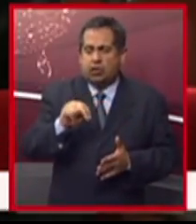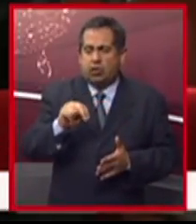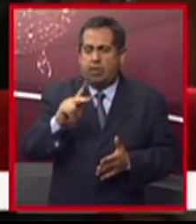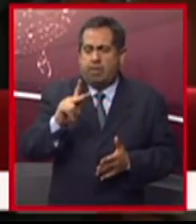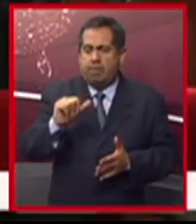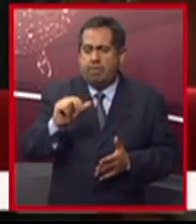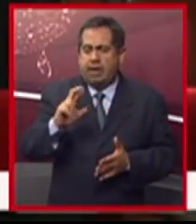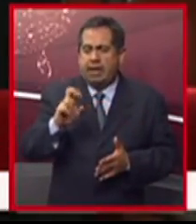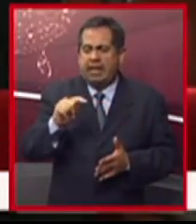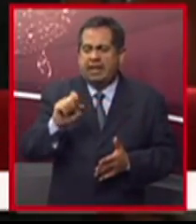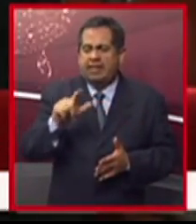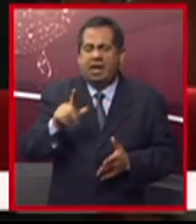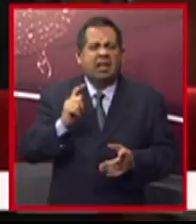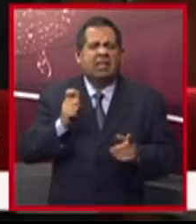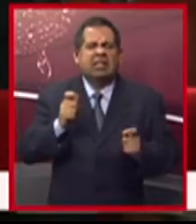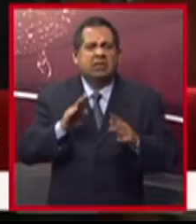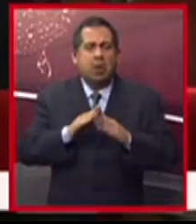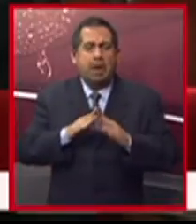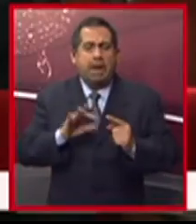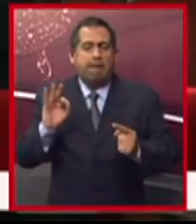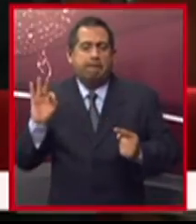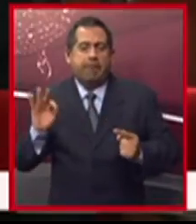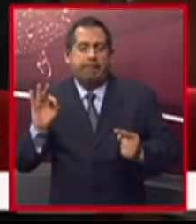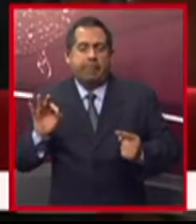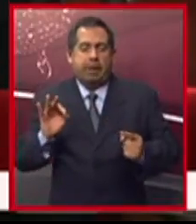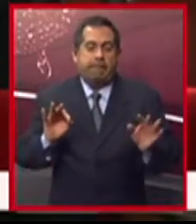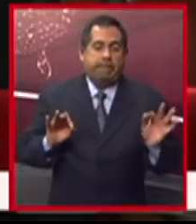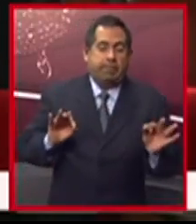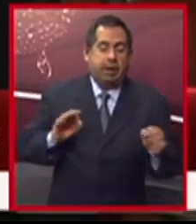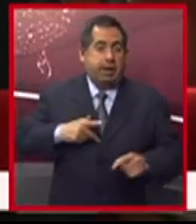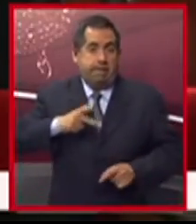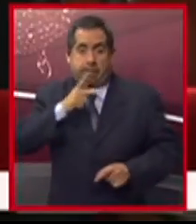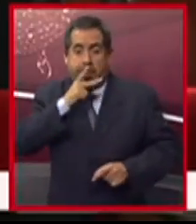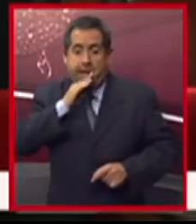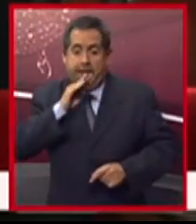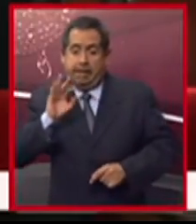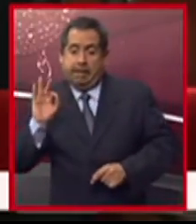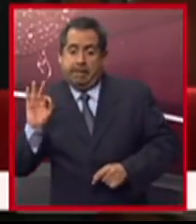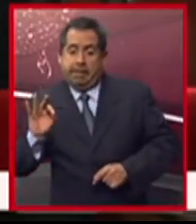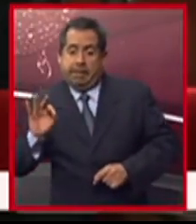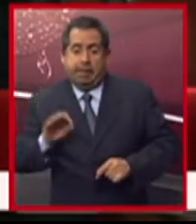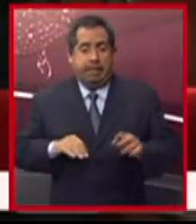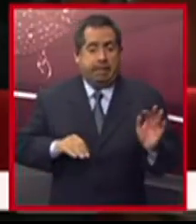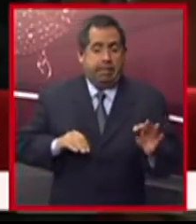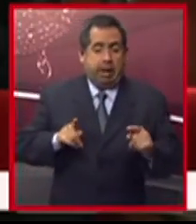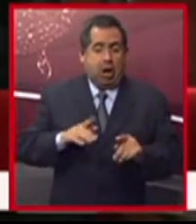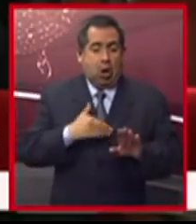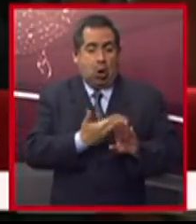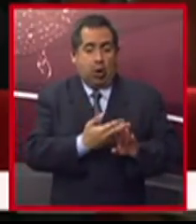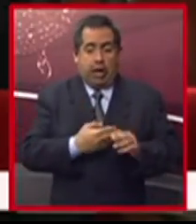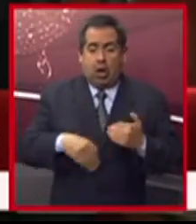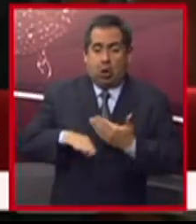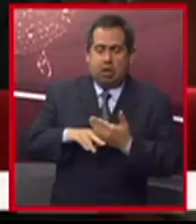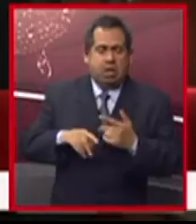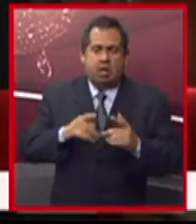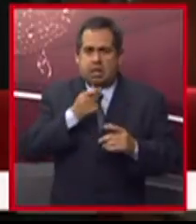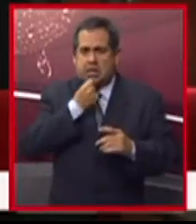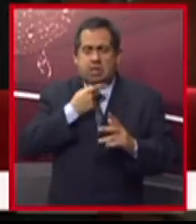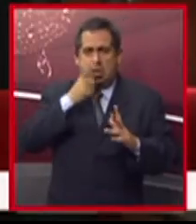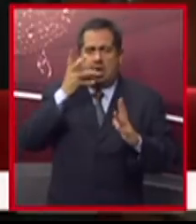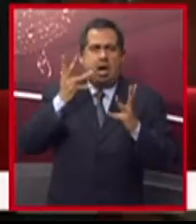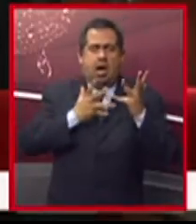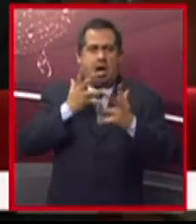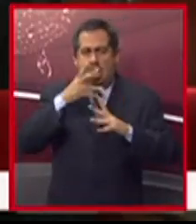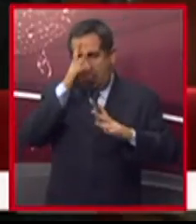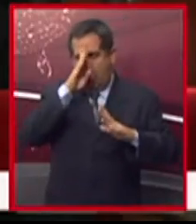parental, que se refiere a la acción de un progenitor que transforma la conciencia de su hijo con objeto